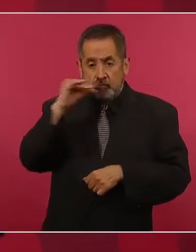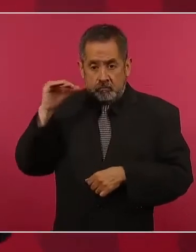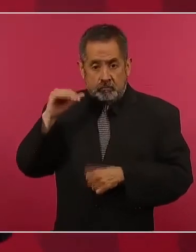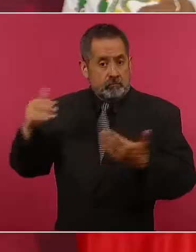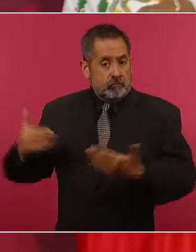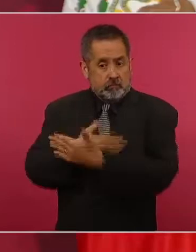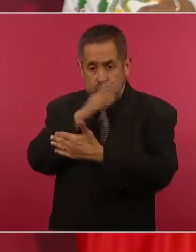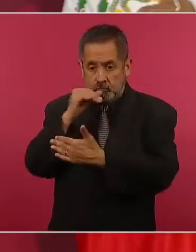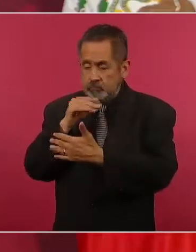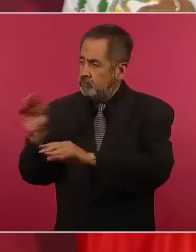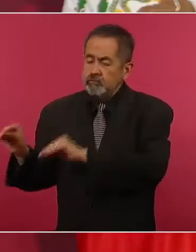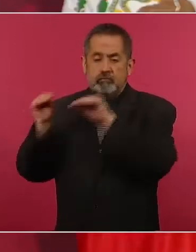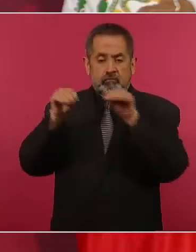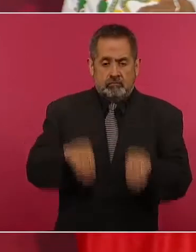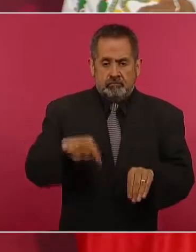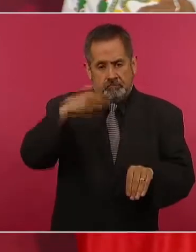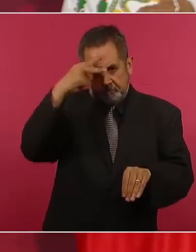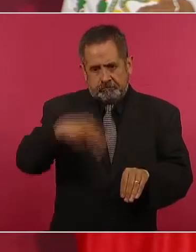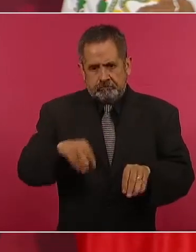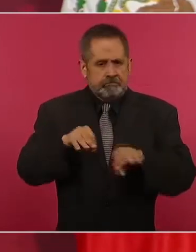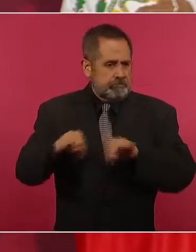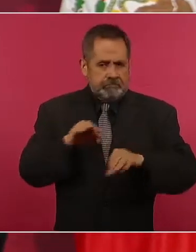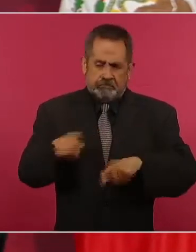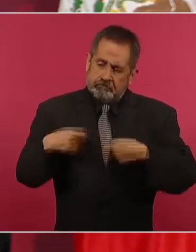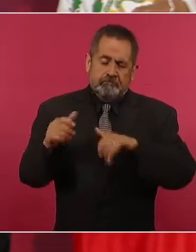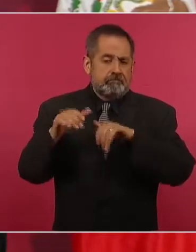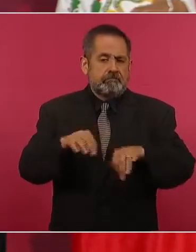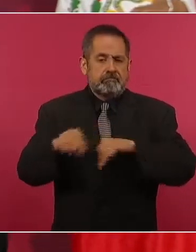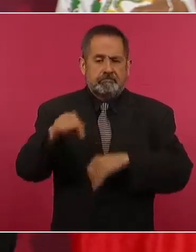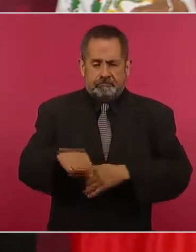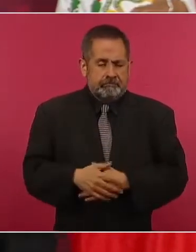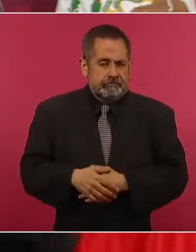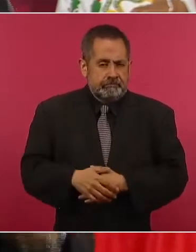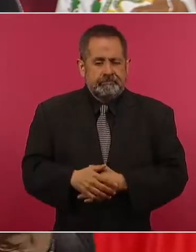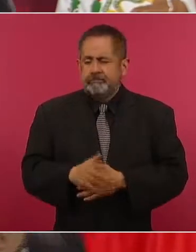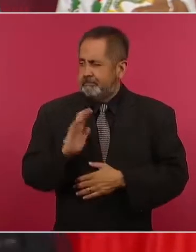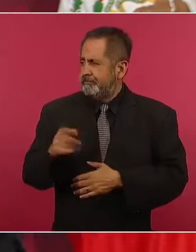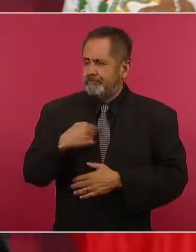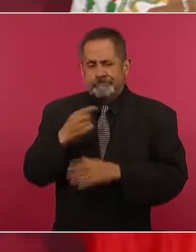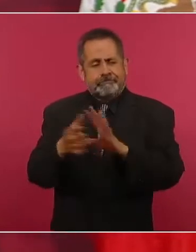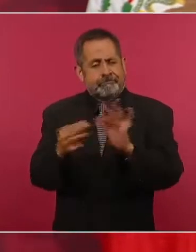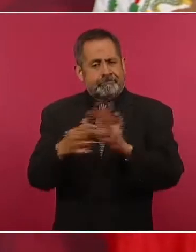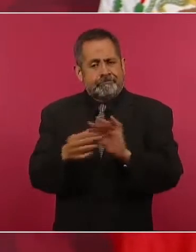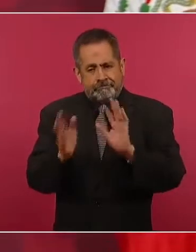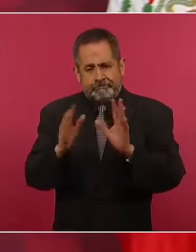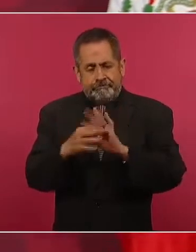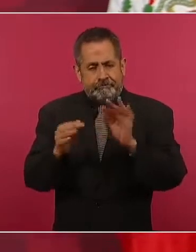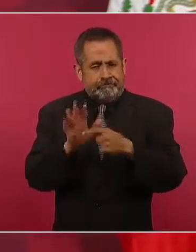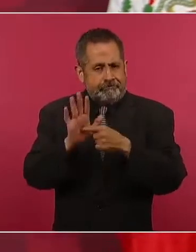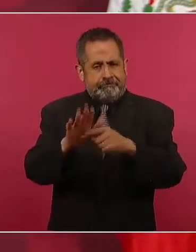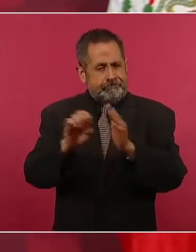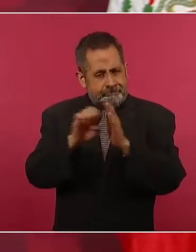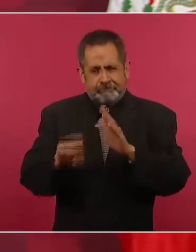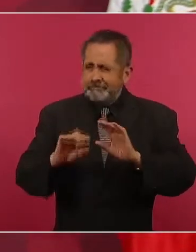les expliqué también, y yo creo que esto es bastante